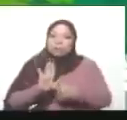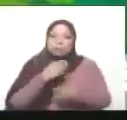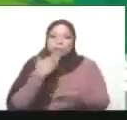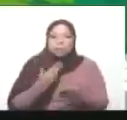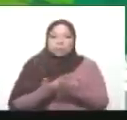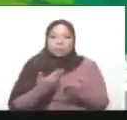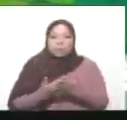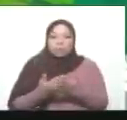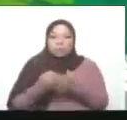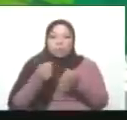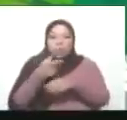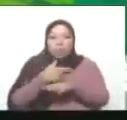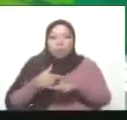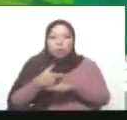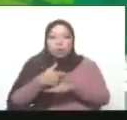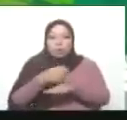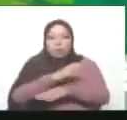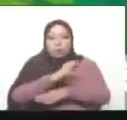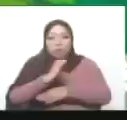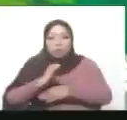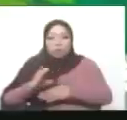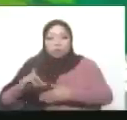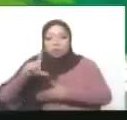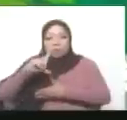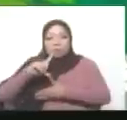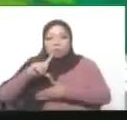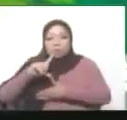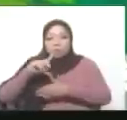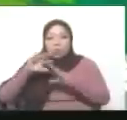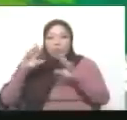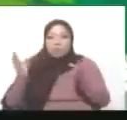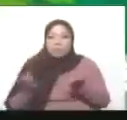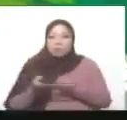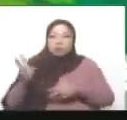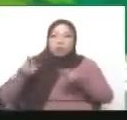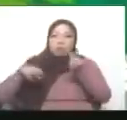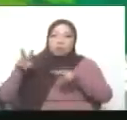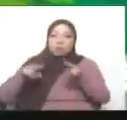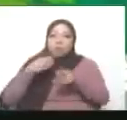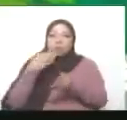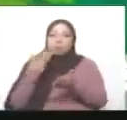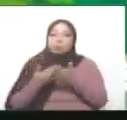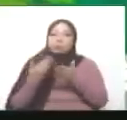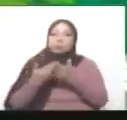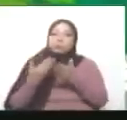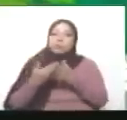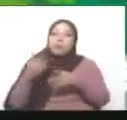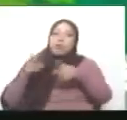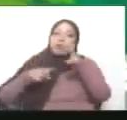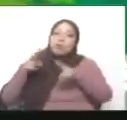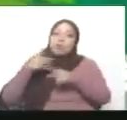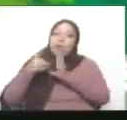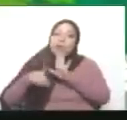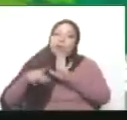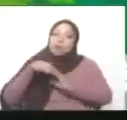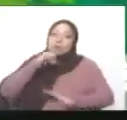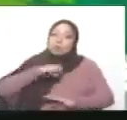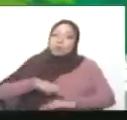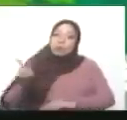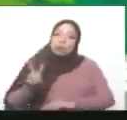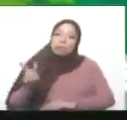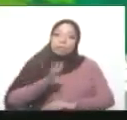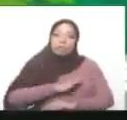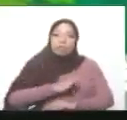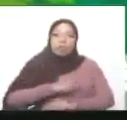ante los gobiernos del Caribe de América Latina y del mundo documentación expresa de los Derechos históricos de Venezuela